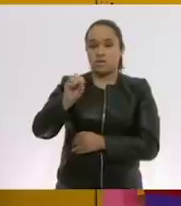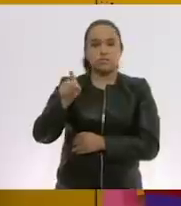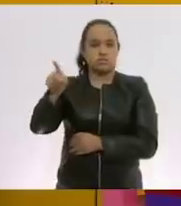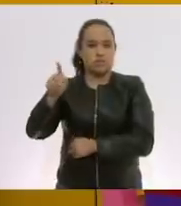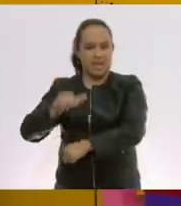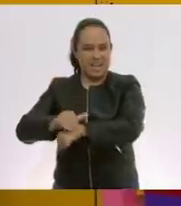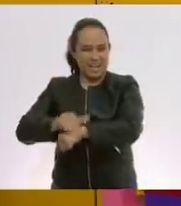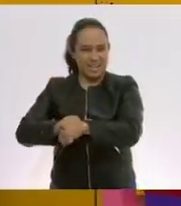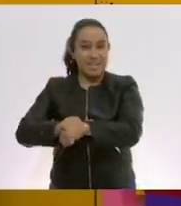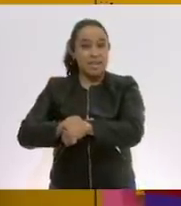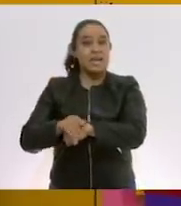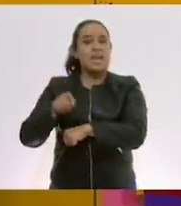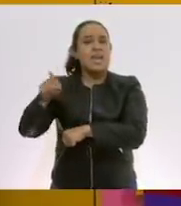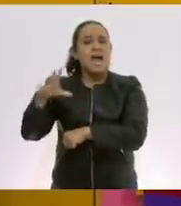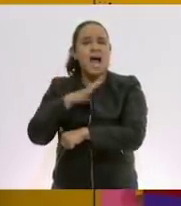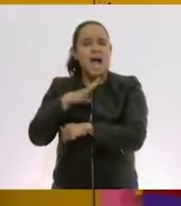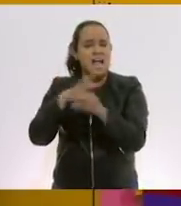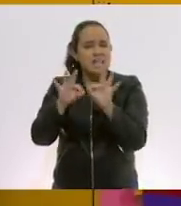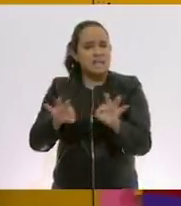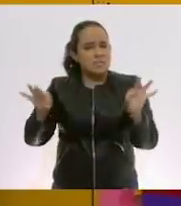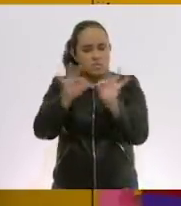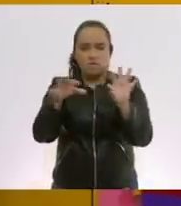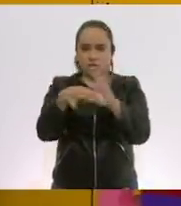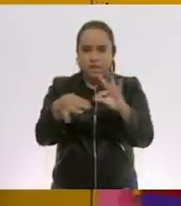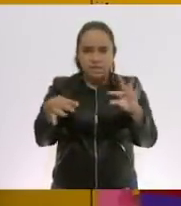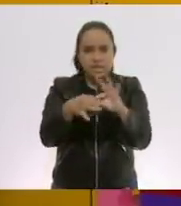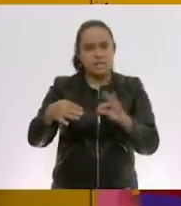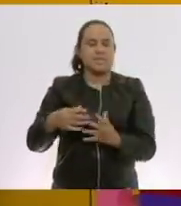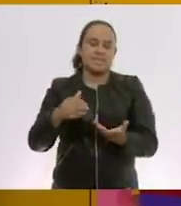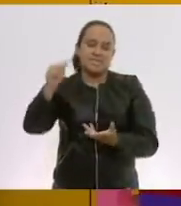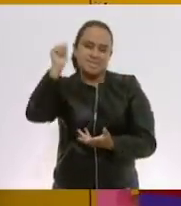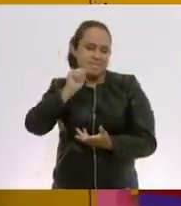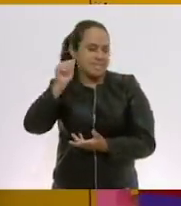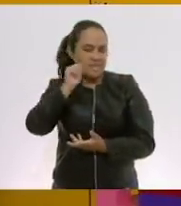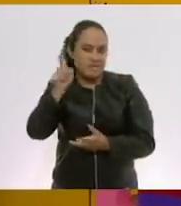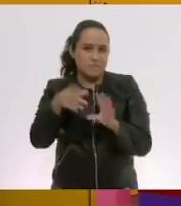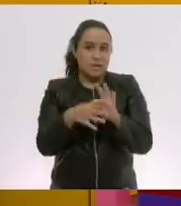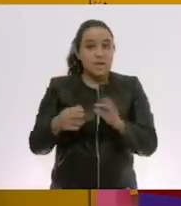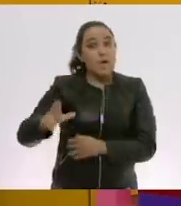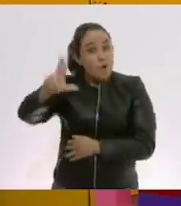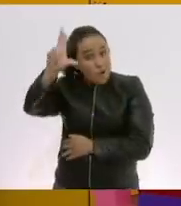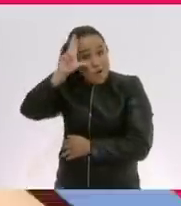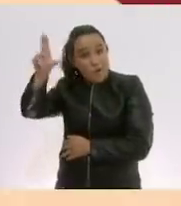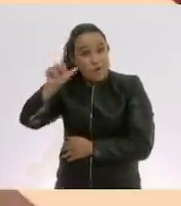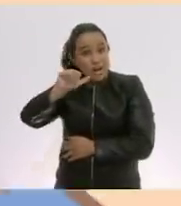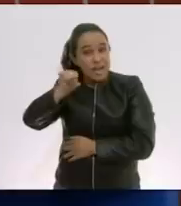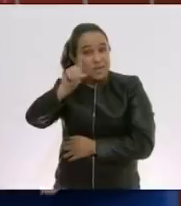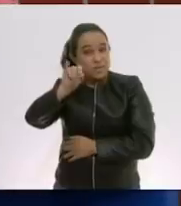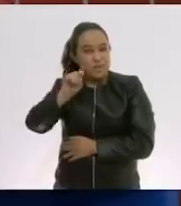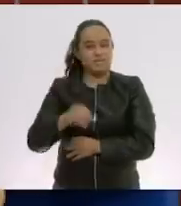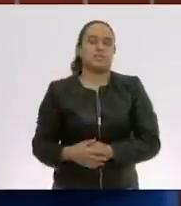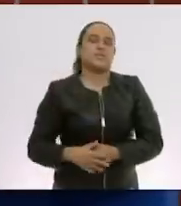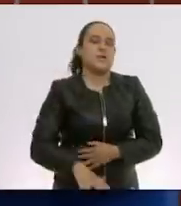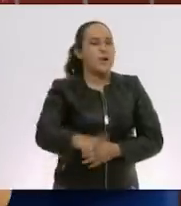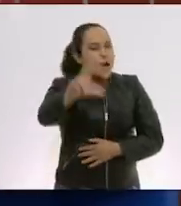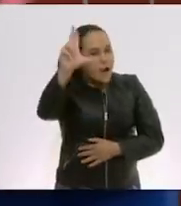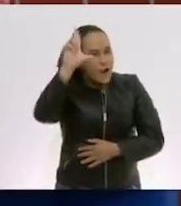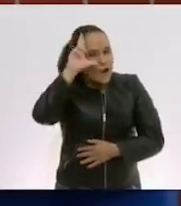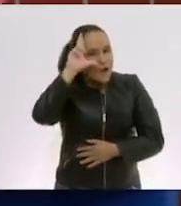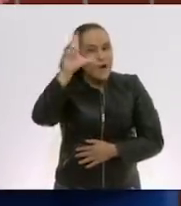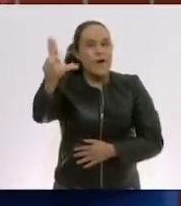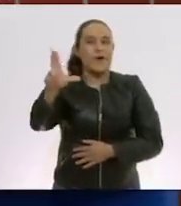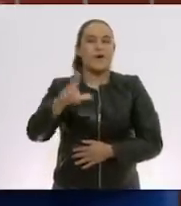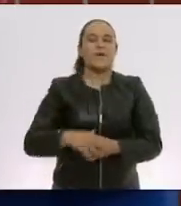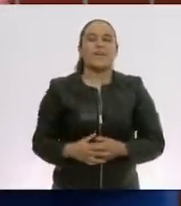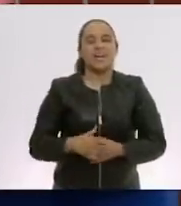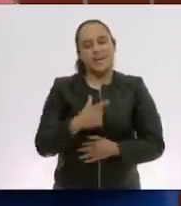acá y tiene algo muy importante que decirnos, como siempre. ¡Hola, Ajolisto! ¡Hola!